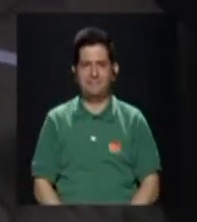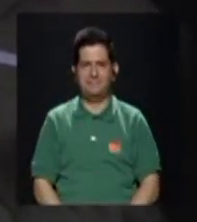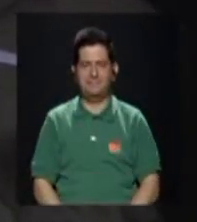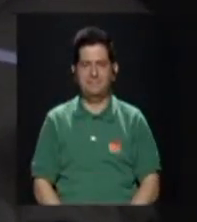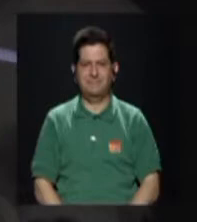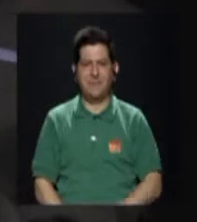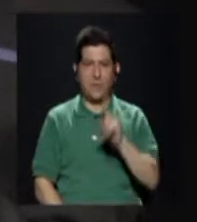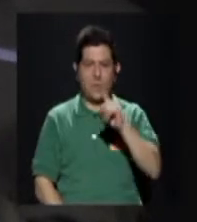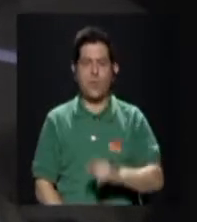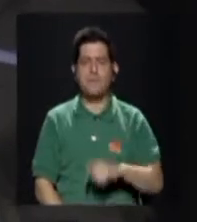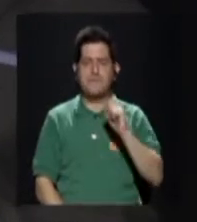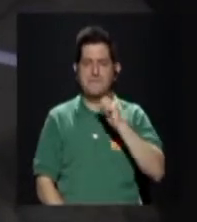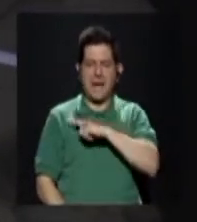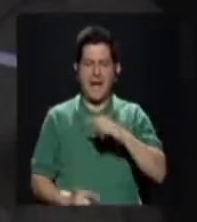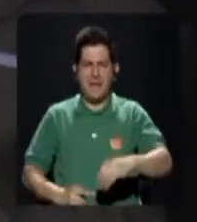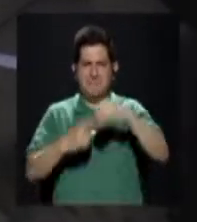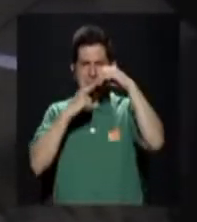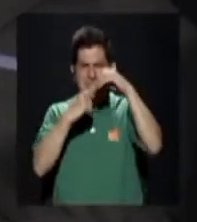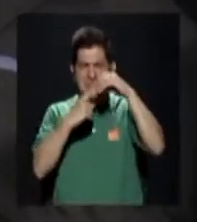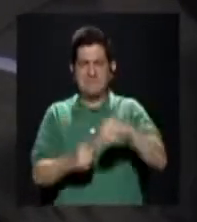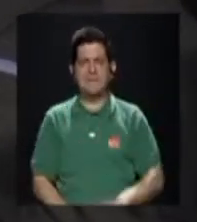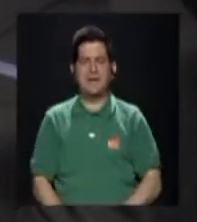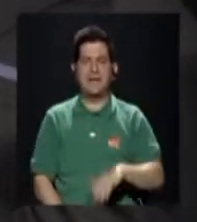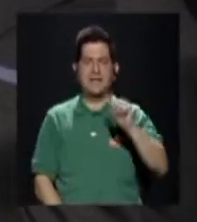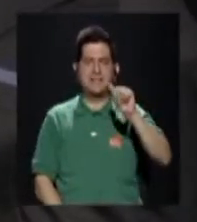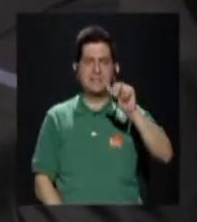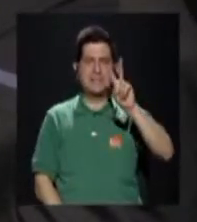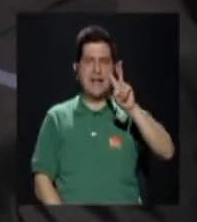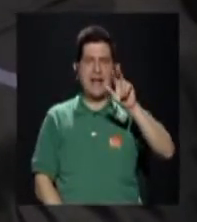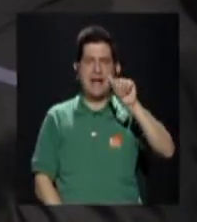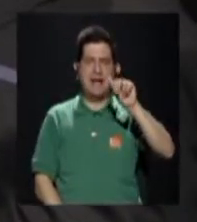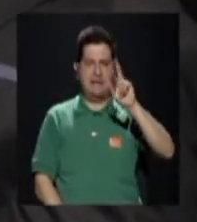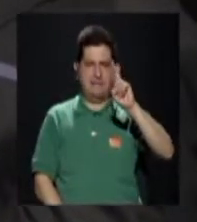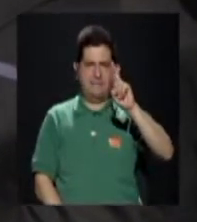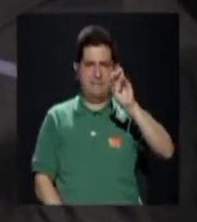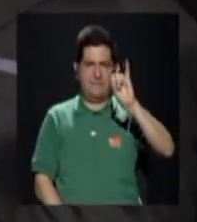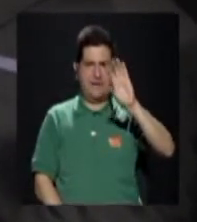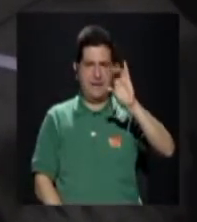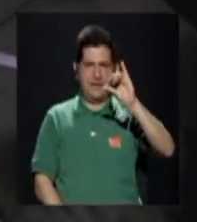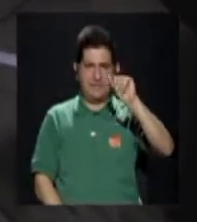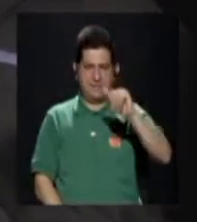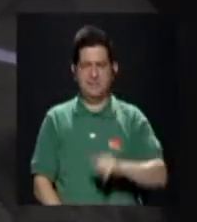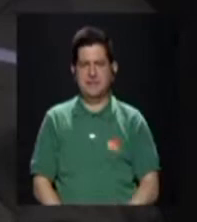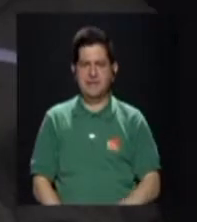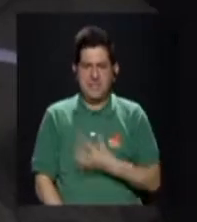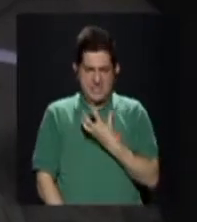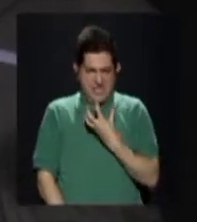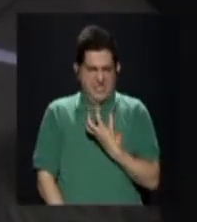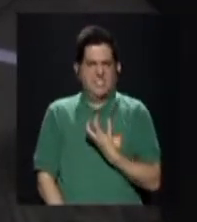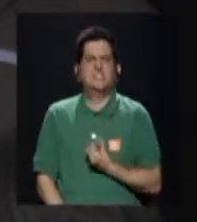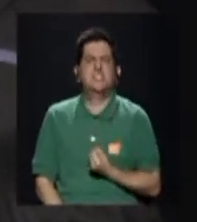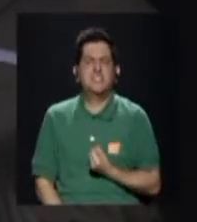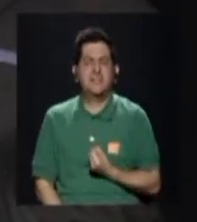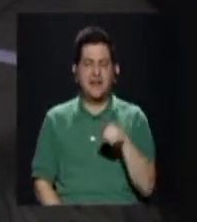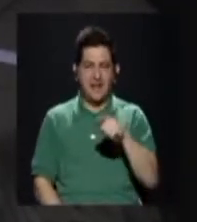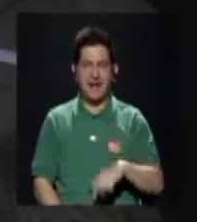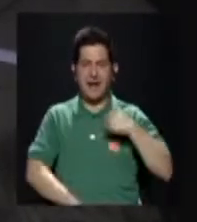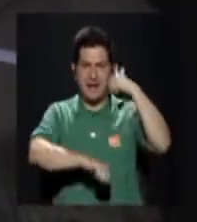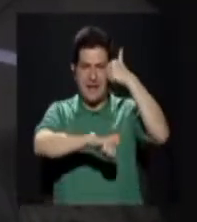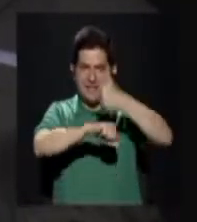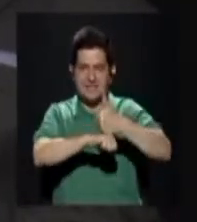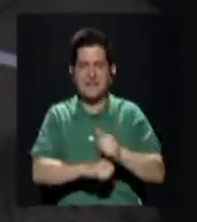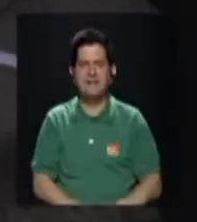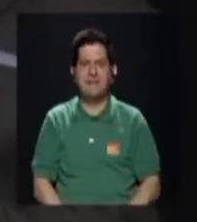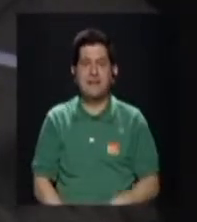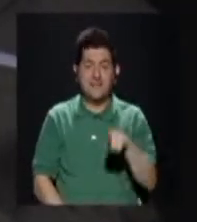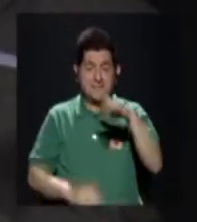Uno de los pecados capitales es la avaricia. Y la avaricia guía mucho el margen de